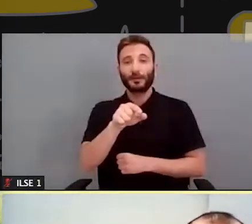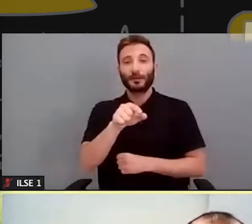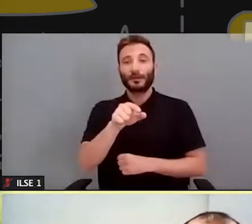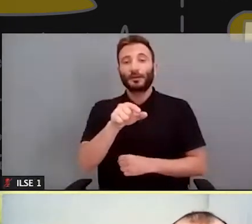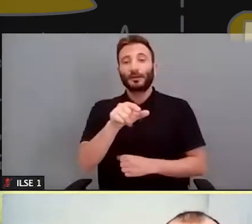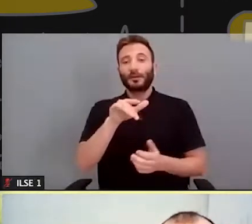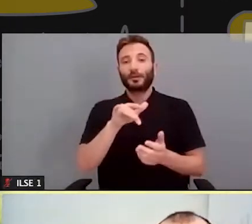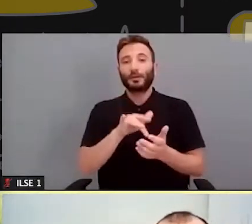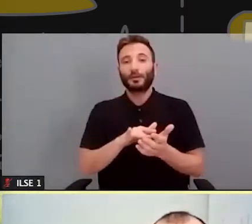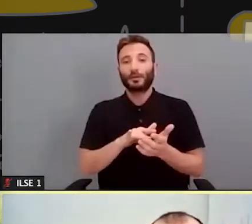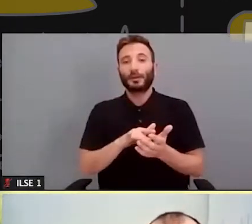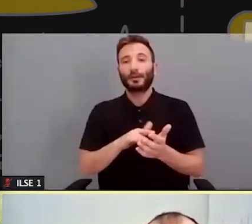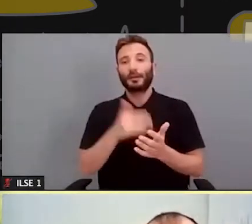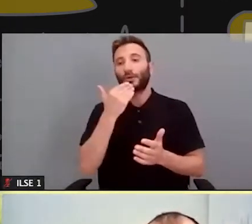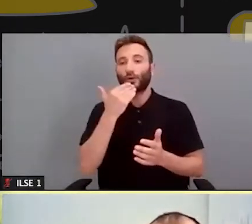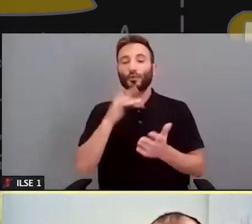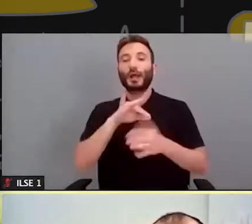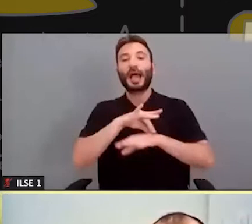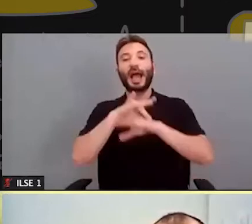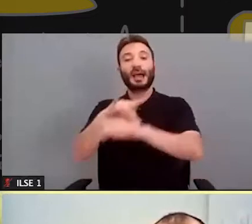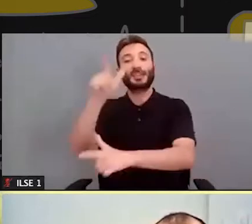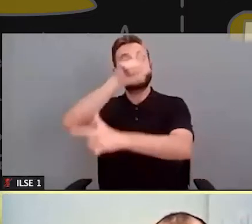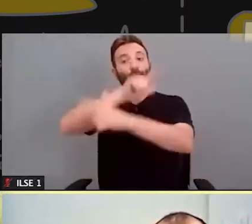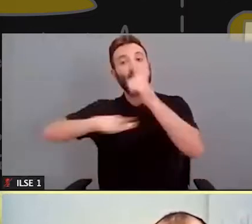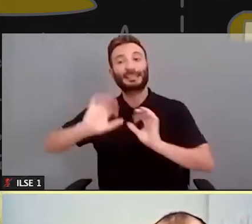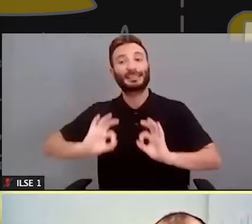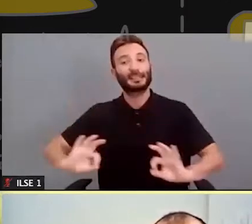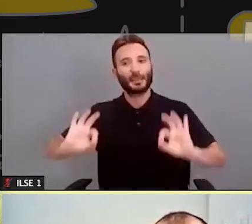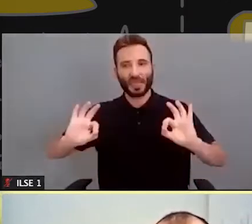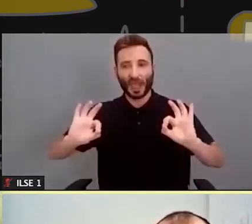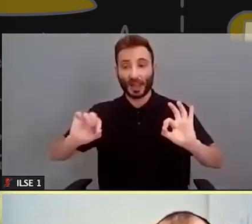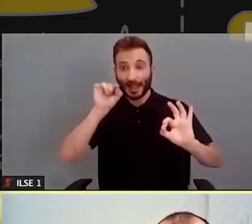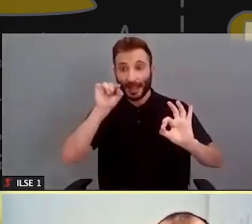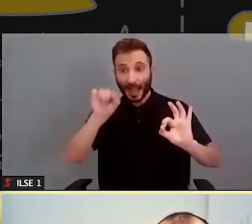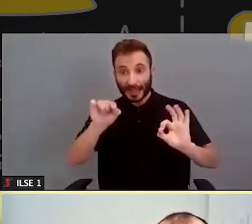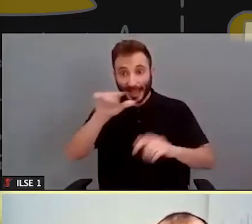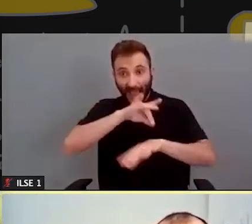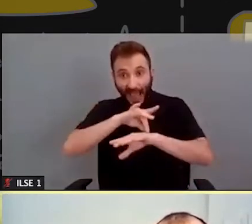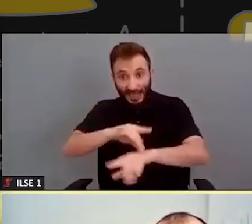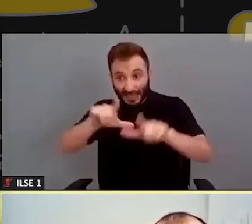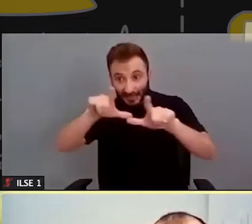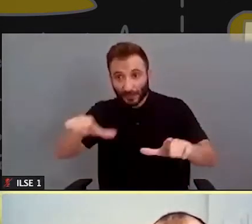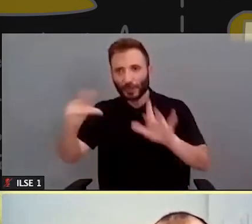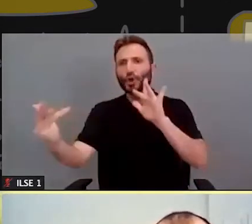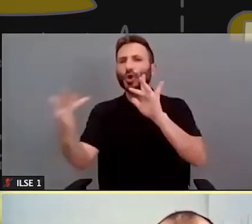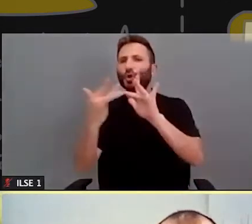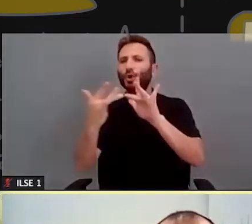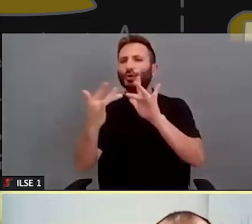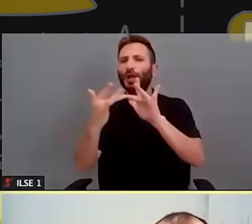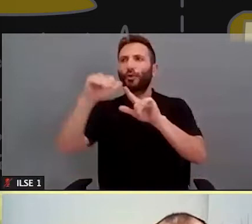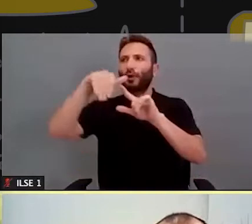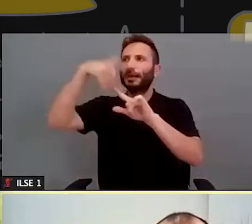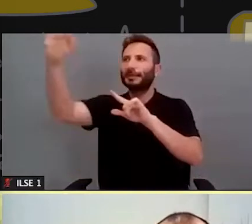agencias de viajes especializadas, en las cuales las ponemos en contacto en el exterior, ¿no?